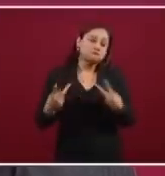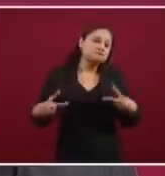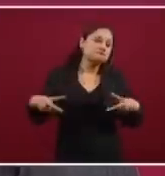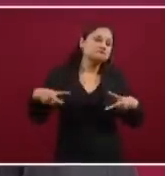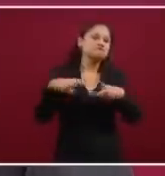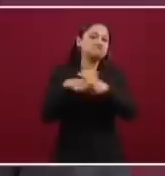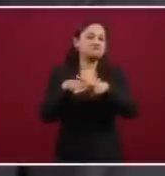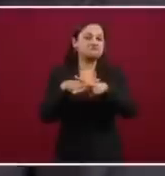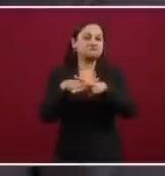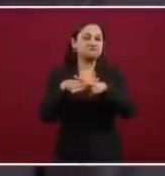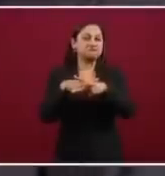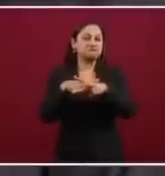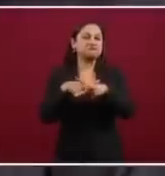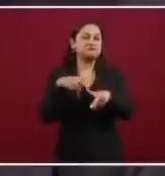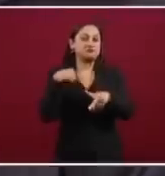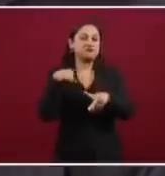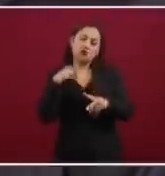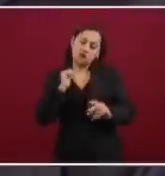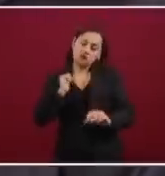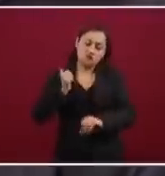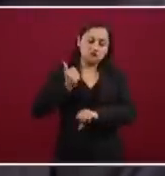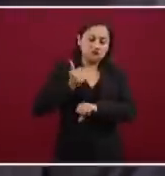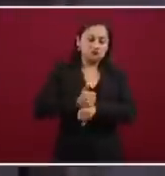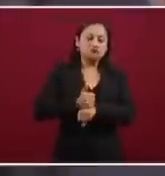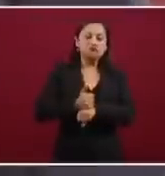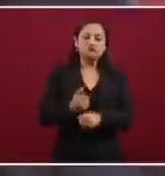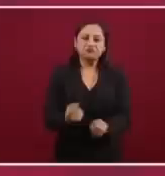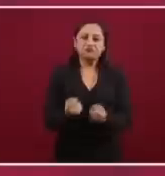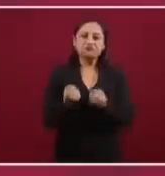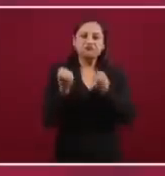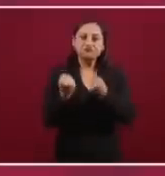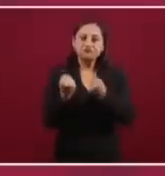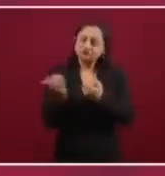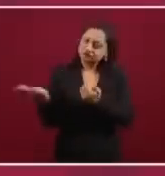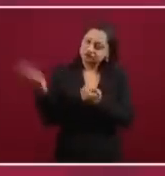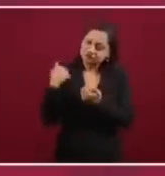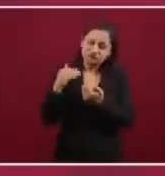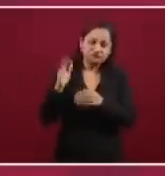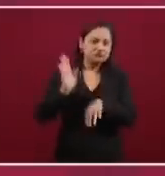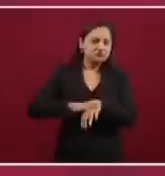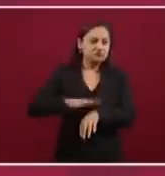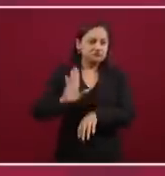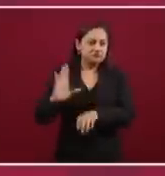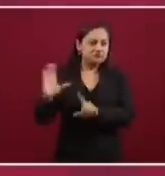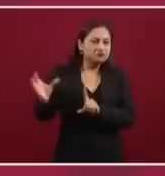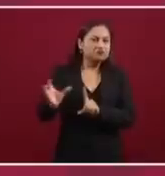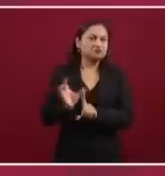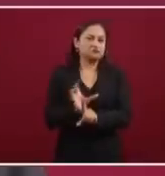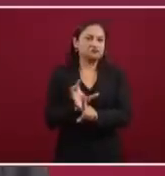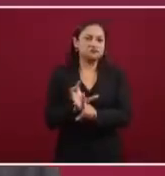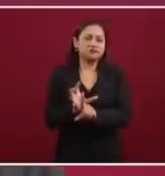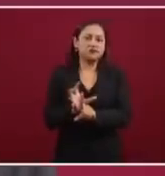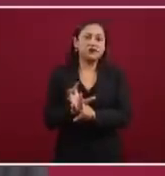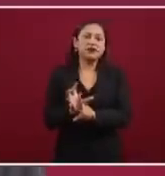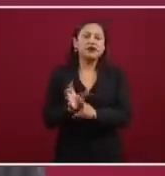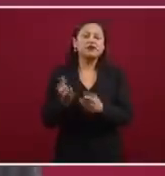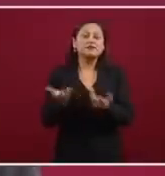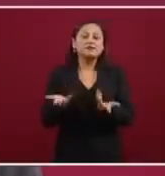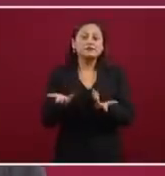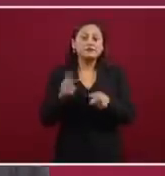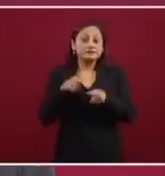y entonces, a ver, yo me atrinchero y mando a pedir más refuerzos y que